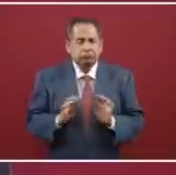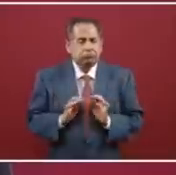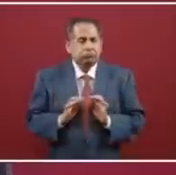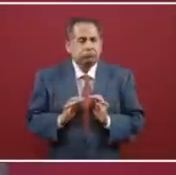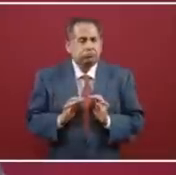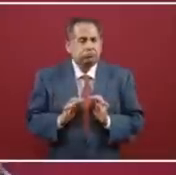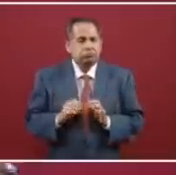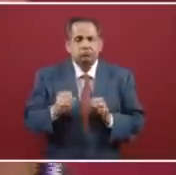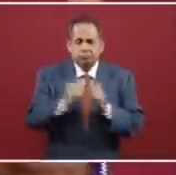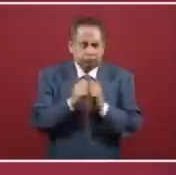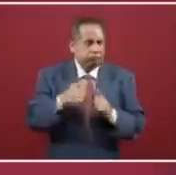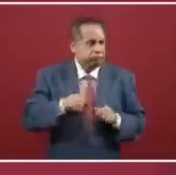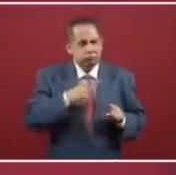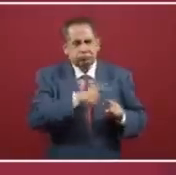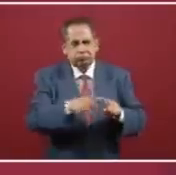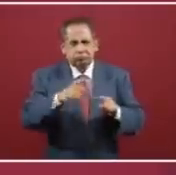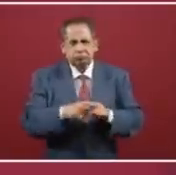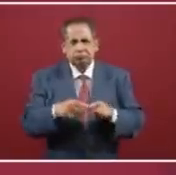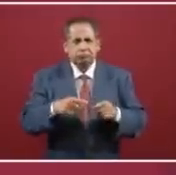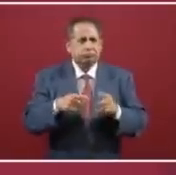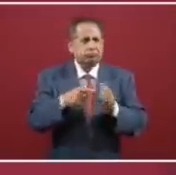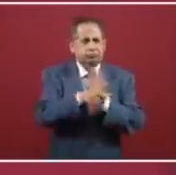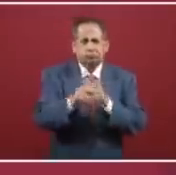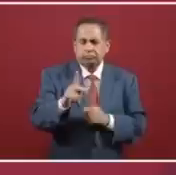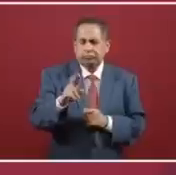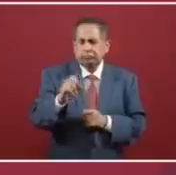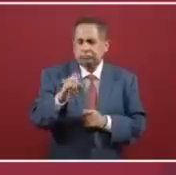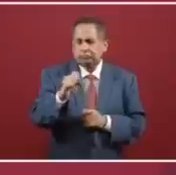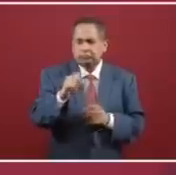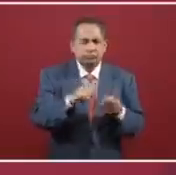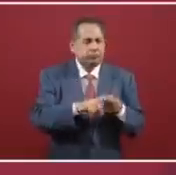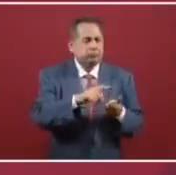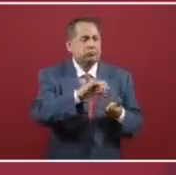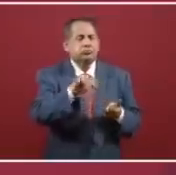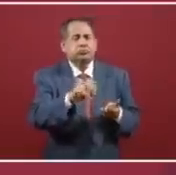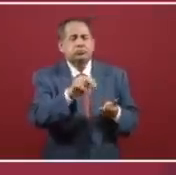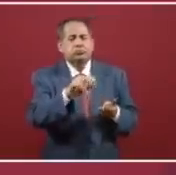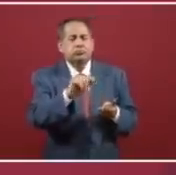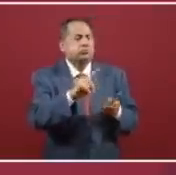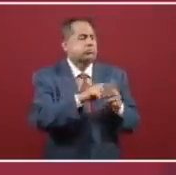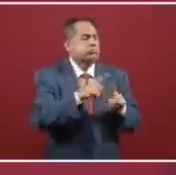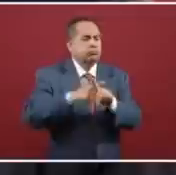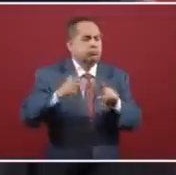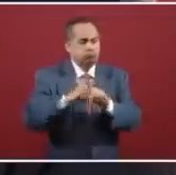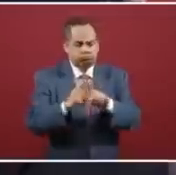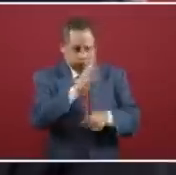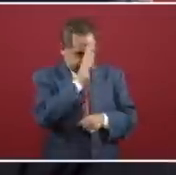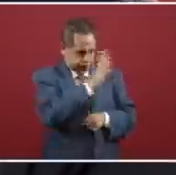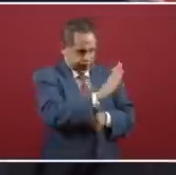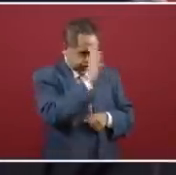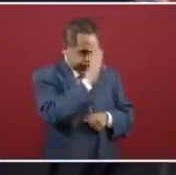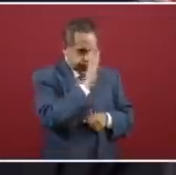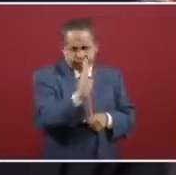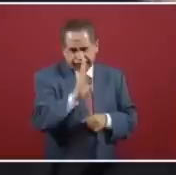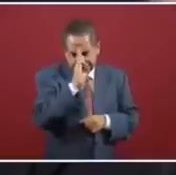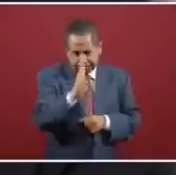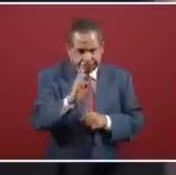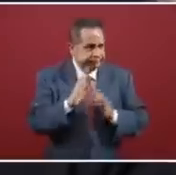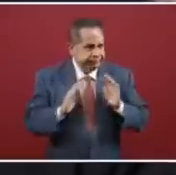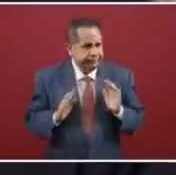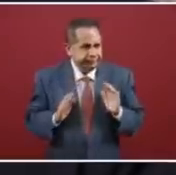he tenido con gente de proceso y de la jornada y con todos o sea este